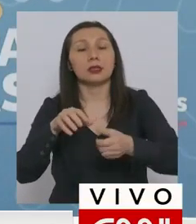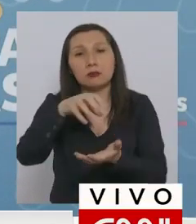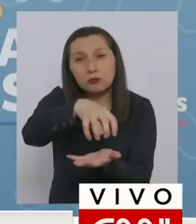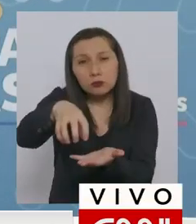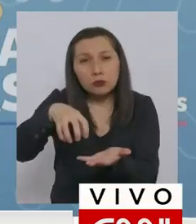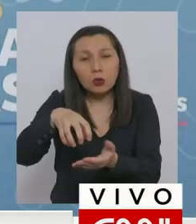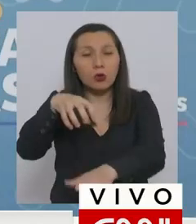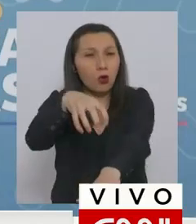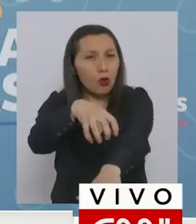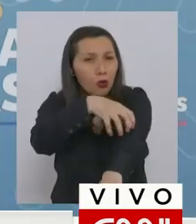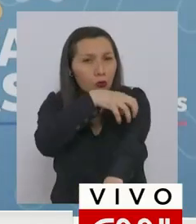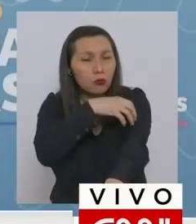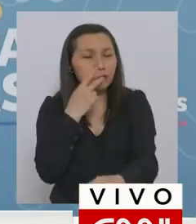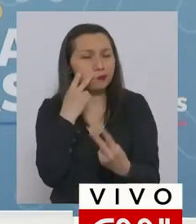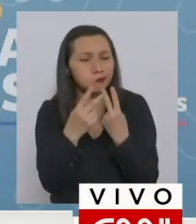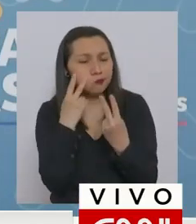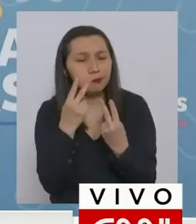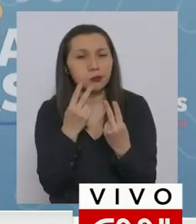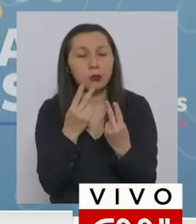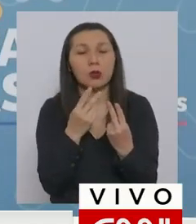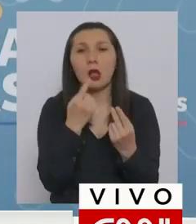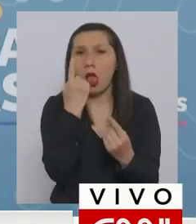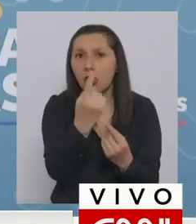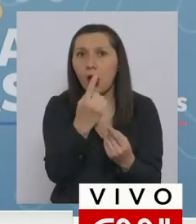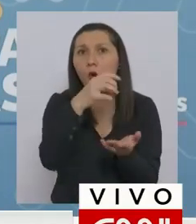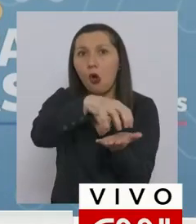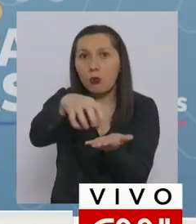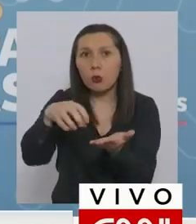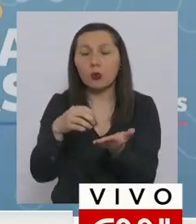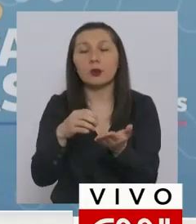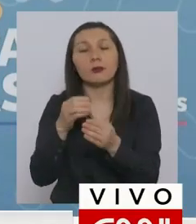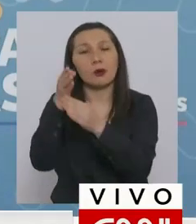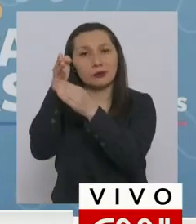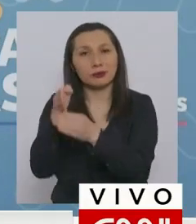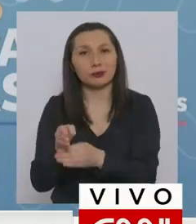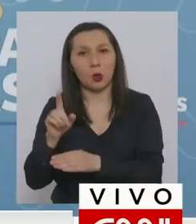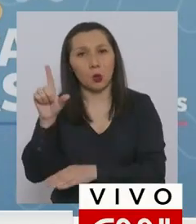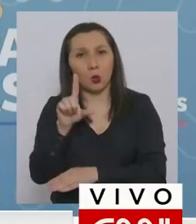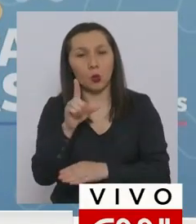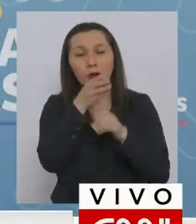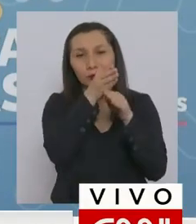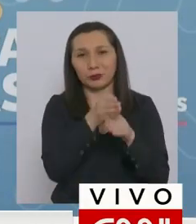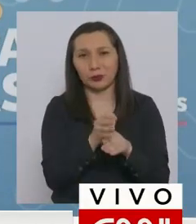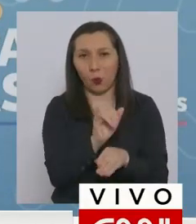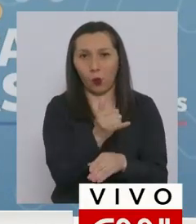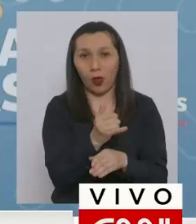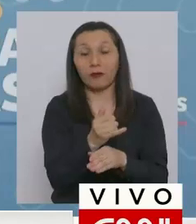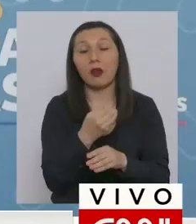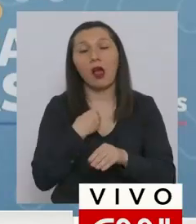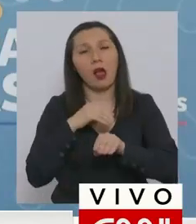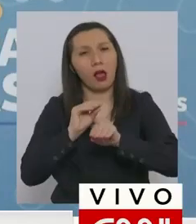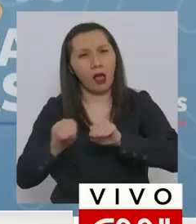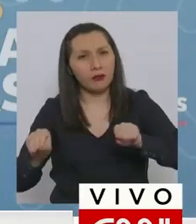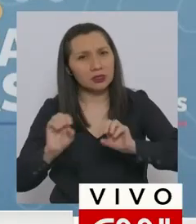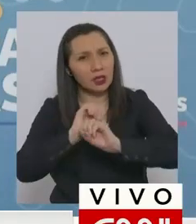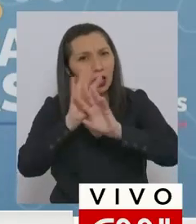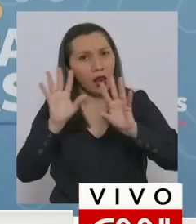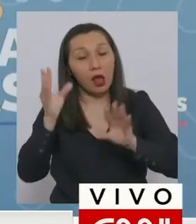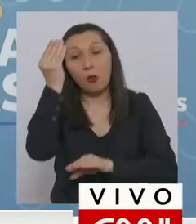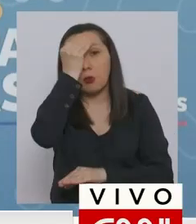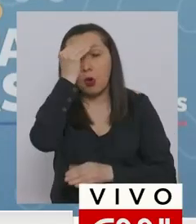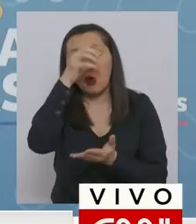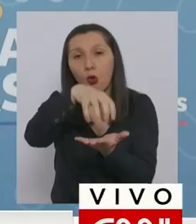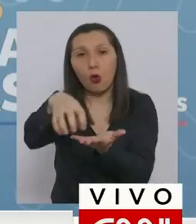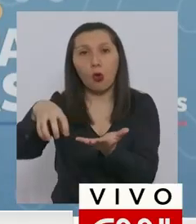que revisamos nosotros, comuna por comuna, los días lunes y jueves, quiero enviar un mensaje muy claro. Nos preocupan